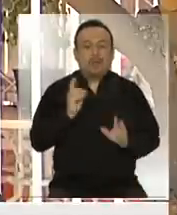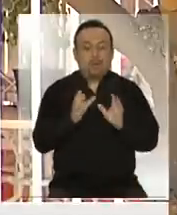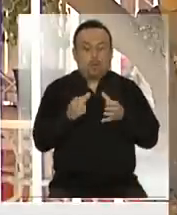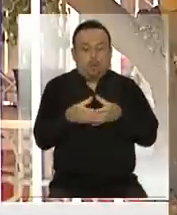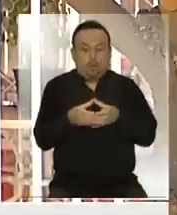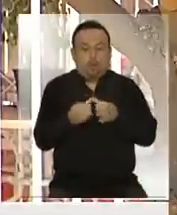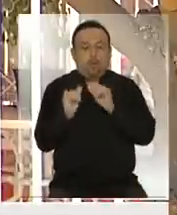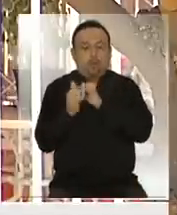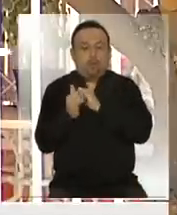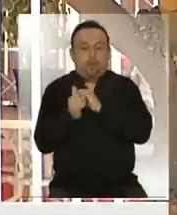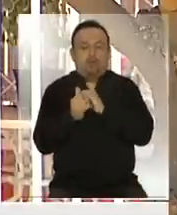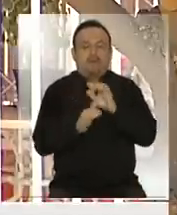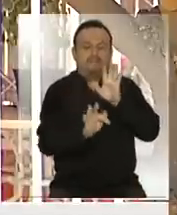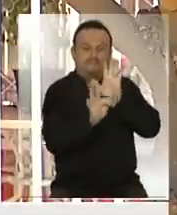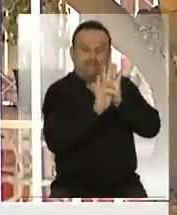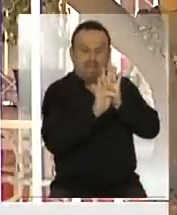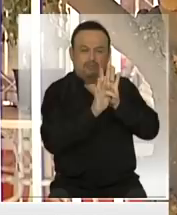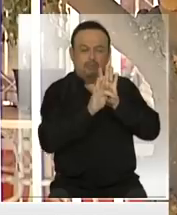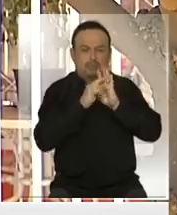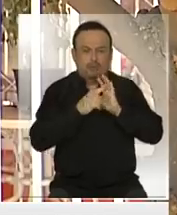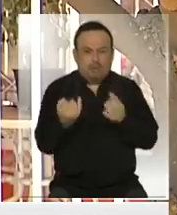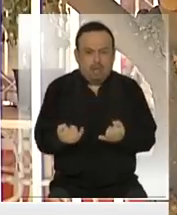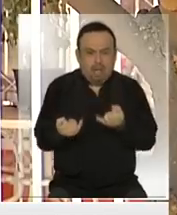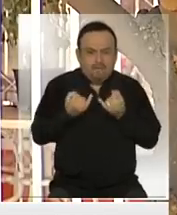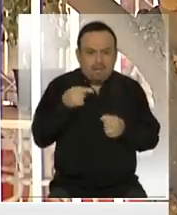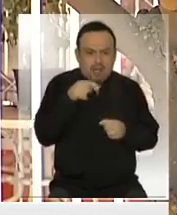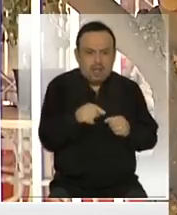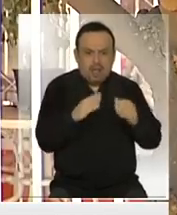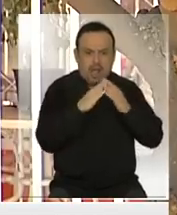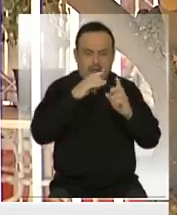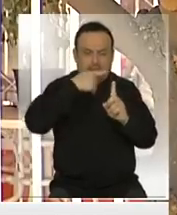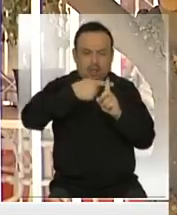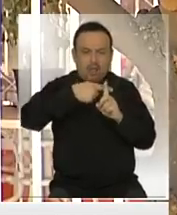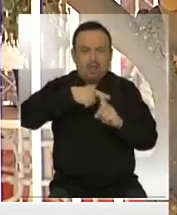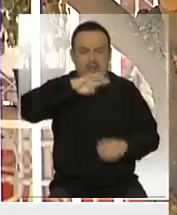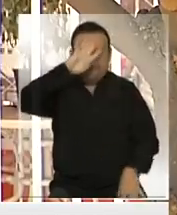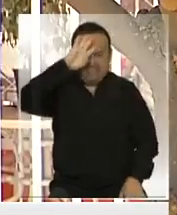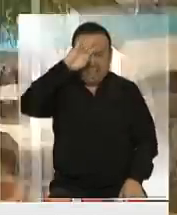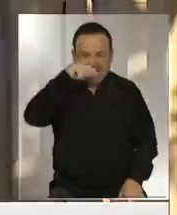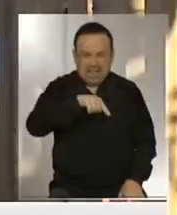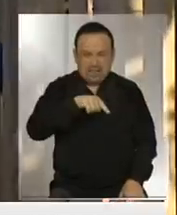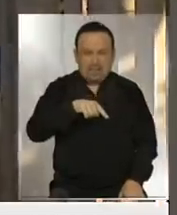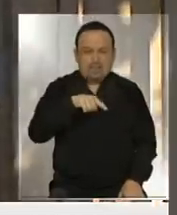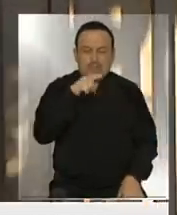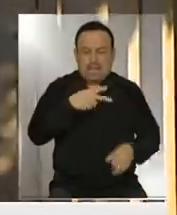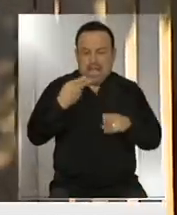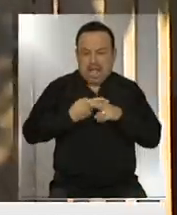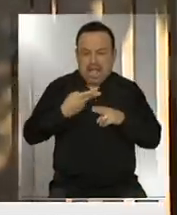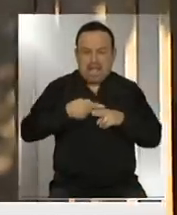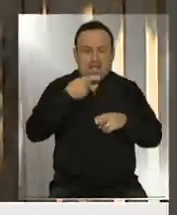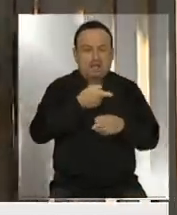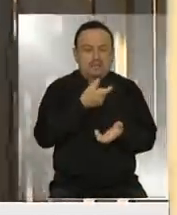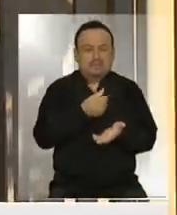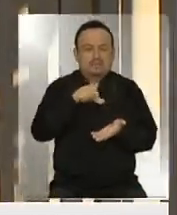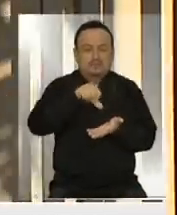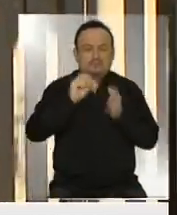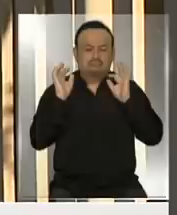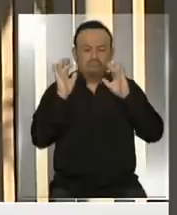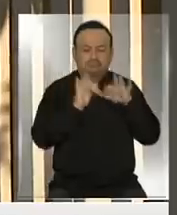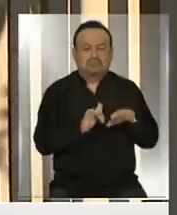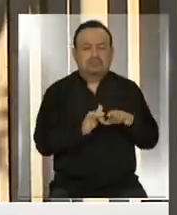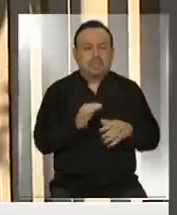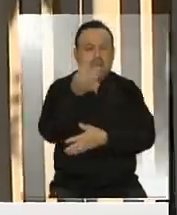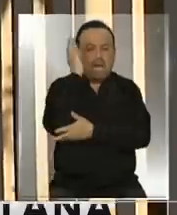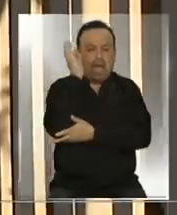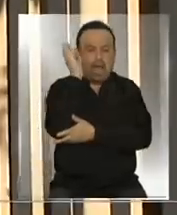whatsapp de facebook también que en este recinto en este lugar arrendado como centro de eventos se estaban